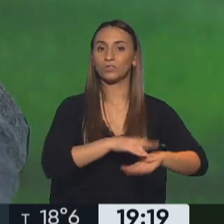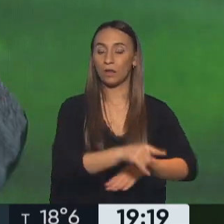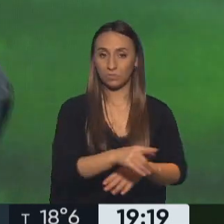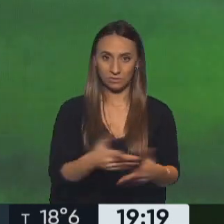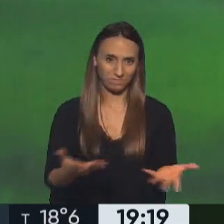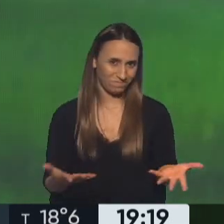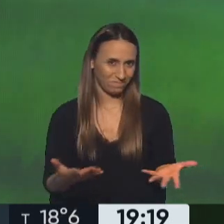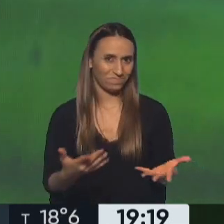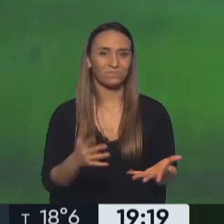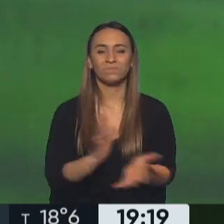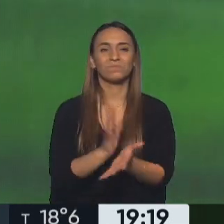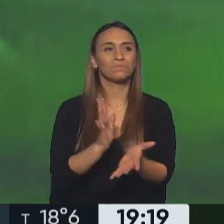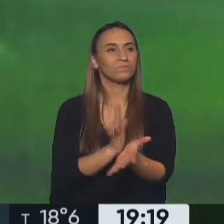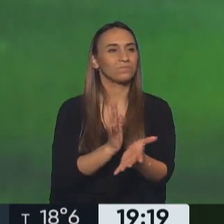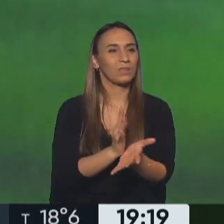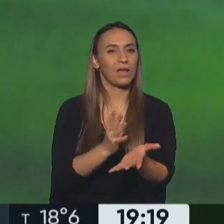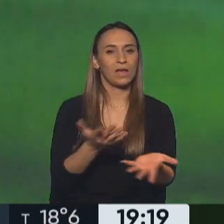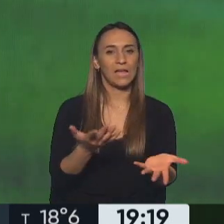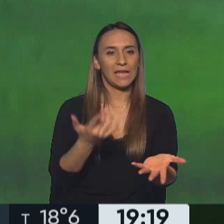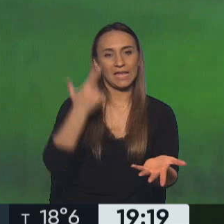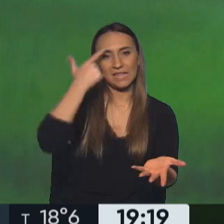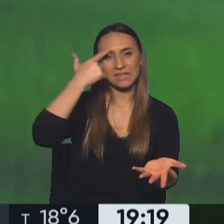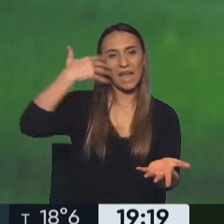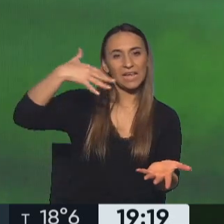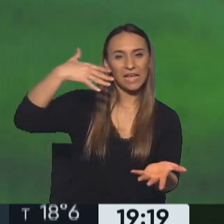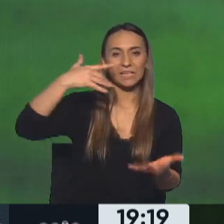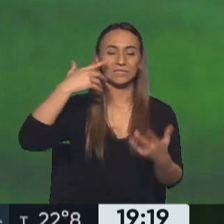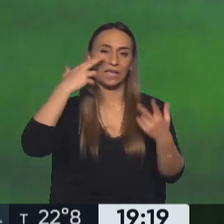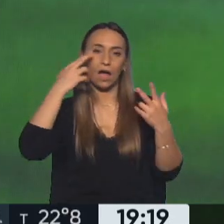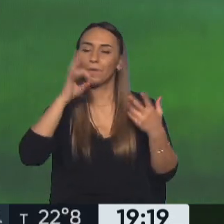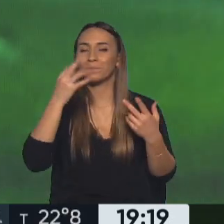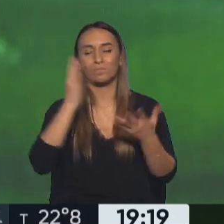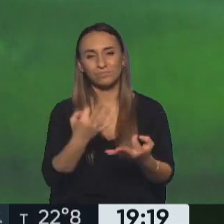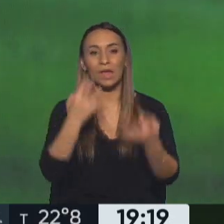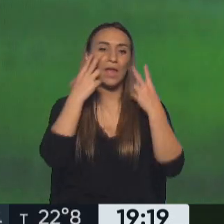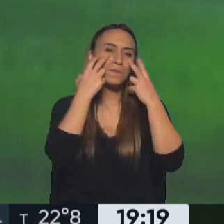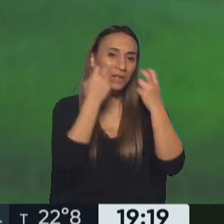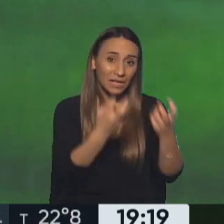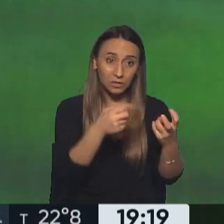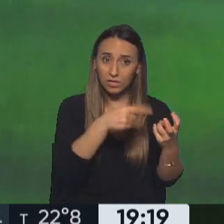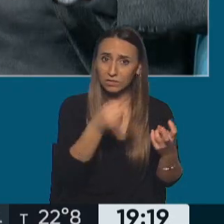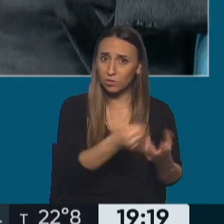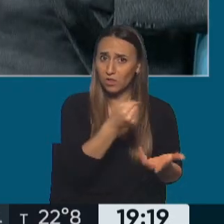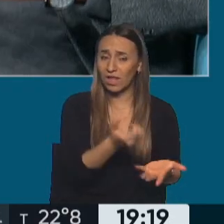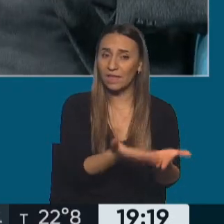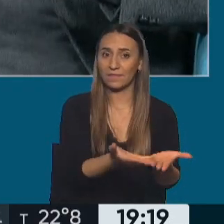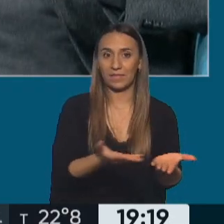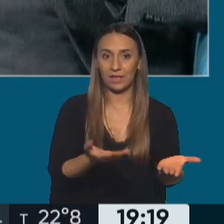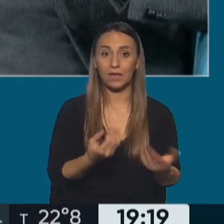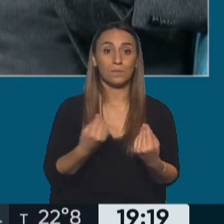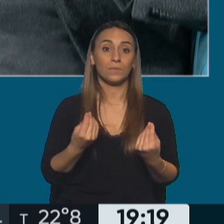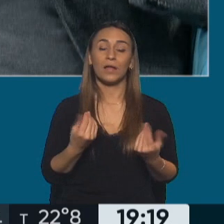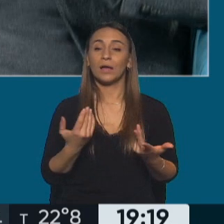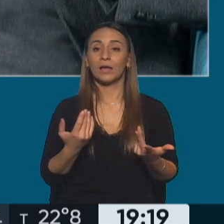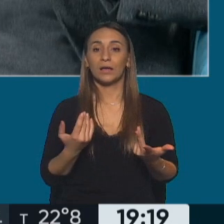inteligencia la inteligencia es una es una cuestión importante para los estados digamos no sobre todo para quien tiene que tomar decisiones porque